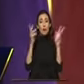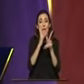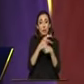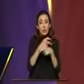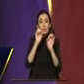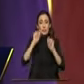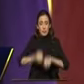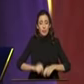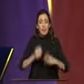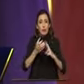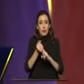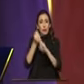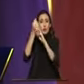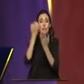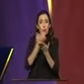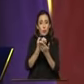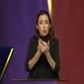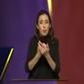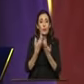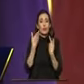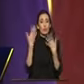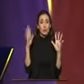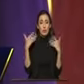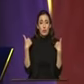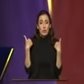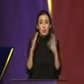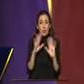sido escasos. Y a ello destinamos